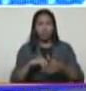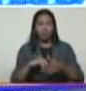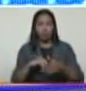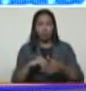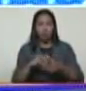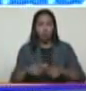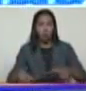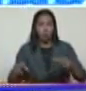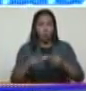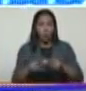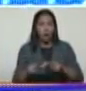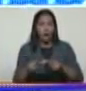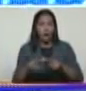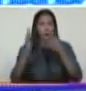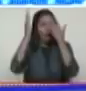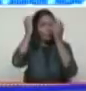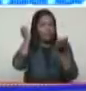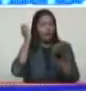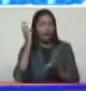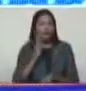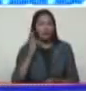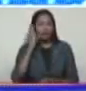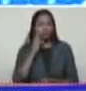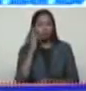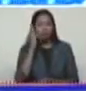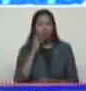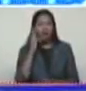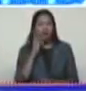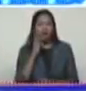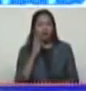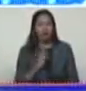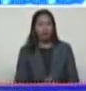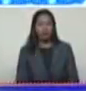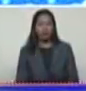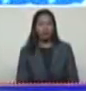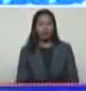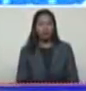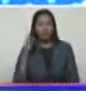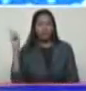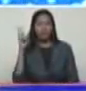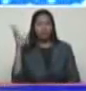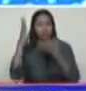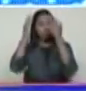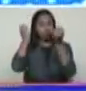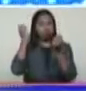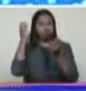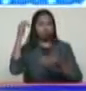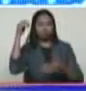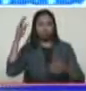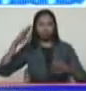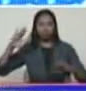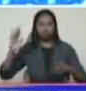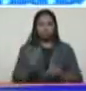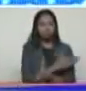el recinto de la Embajada de Venezuela en los Estados Unidos de Norteamérica de manera